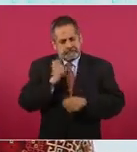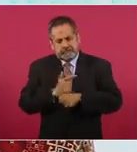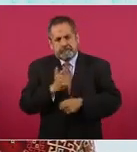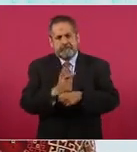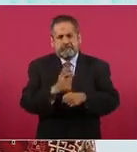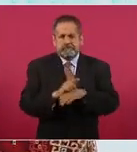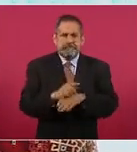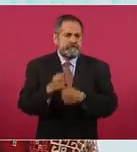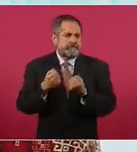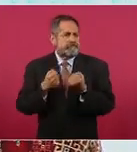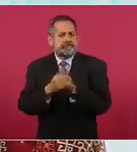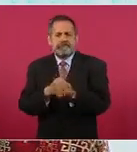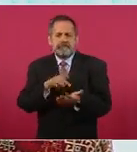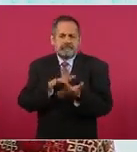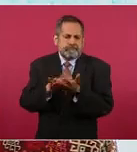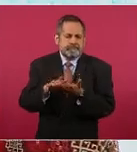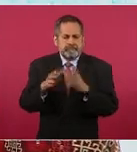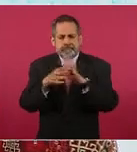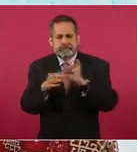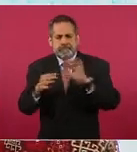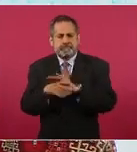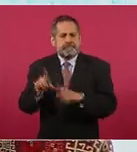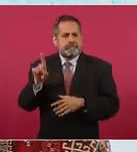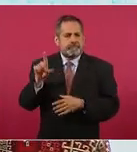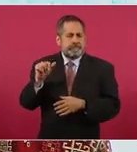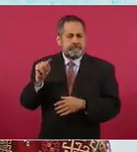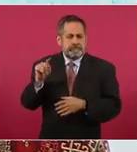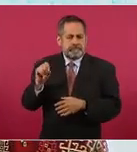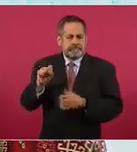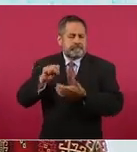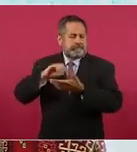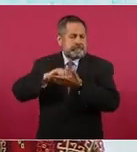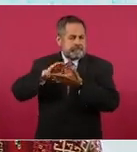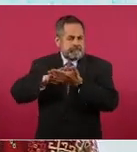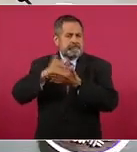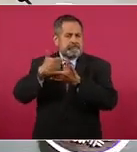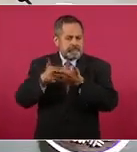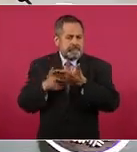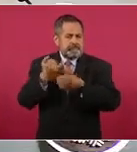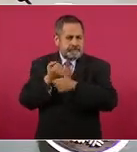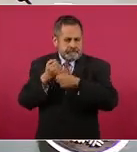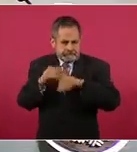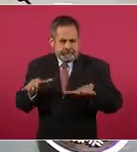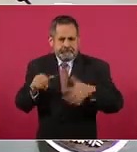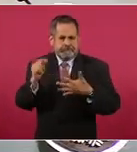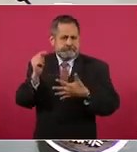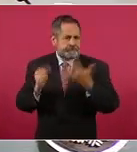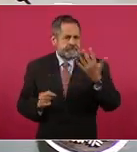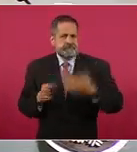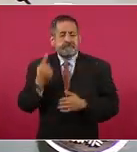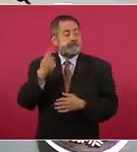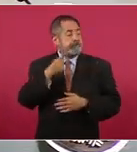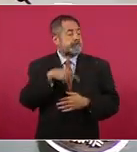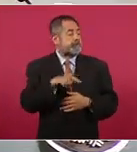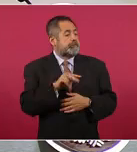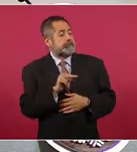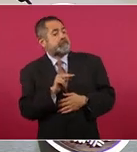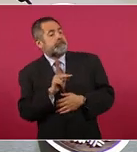mucho a fortalecer todo el análisis de datos, la estadística, la información, para